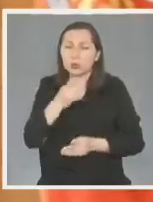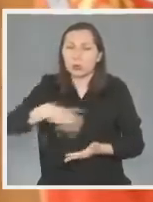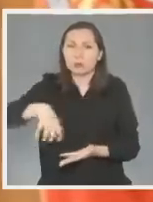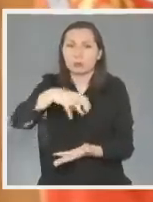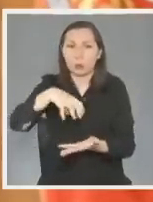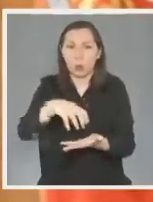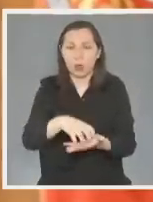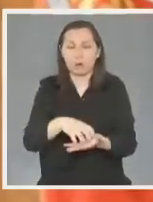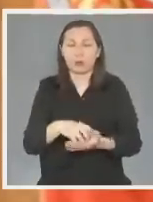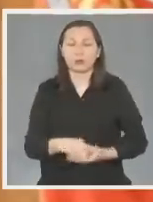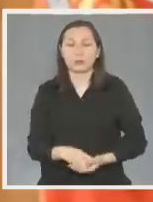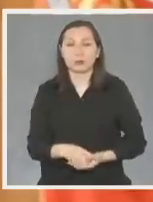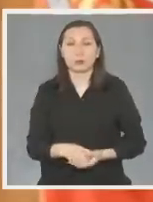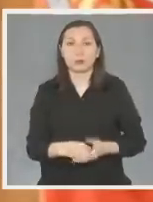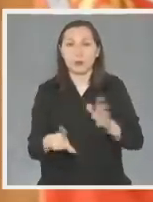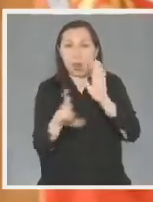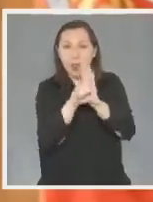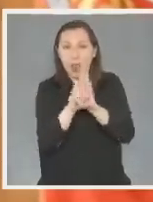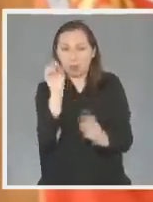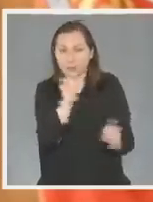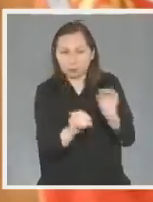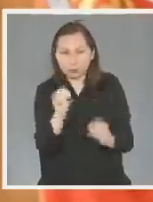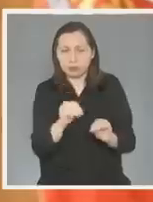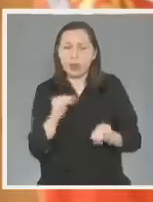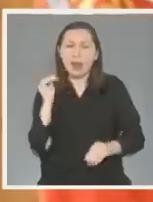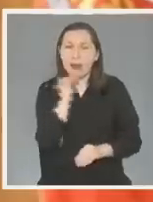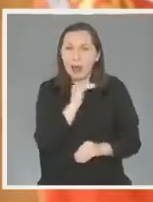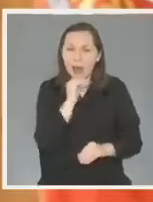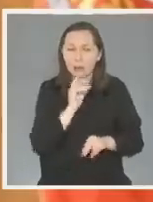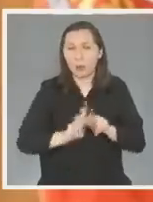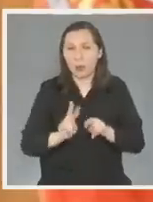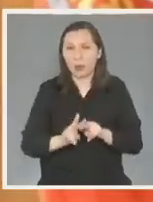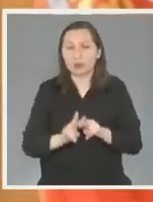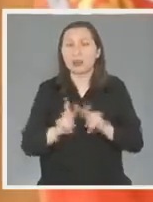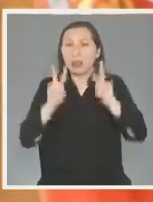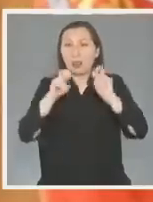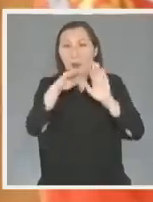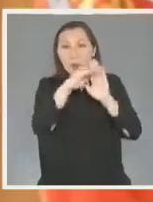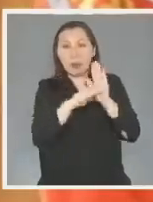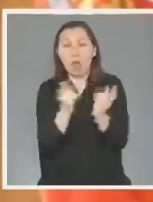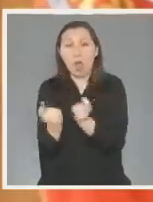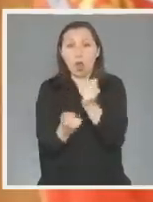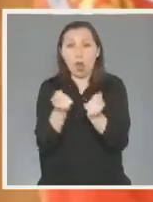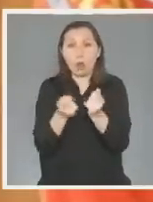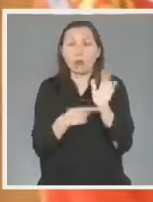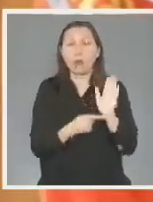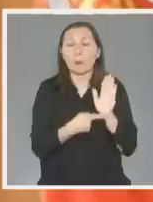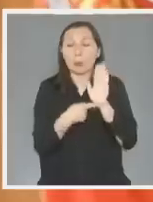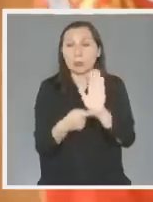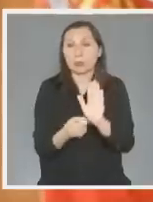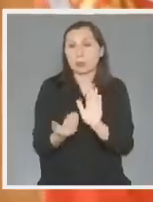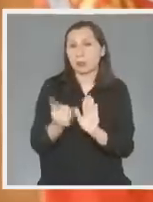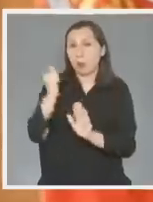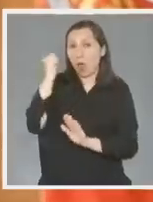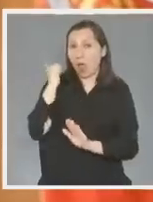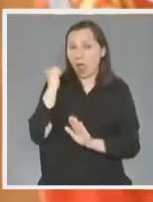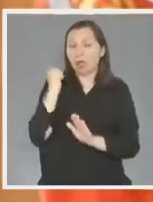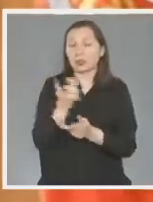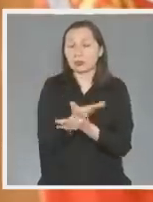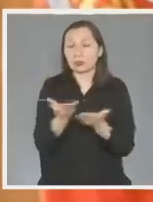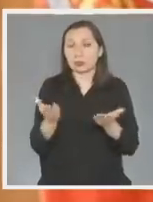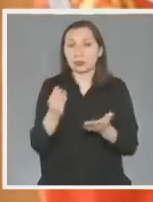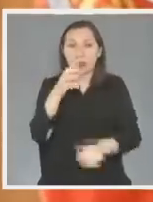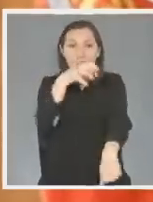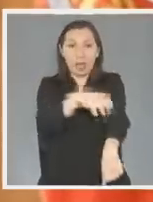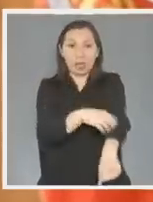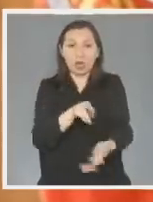pueblo, en legislar rápidamente el paquete de medidas económicas que presentamos el día de ayer desde la